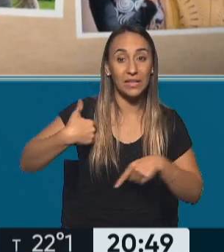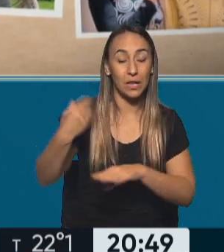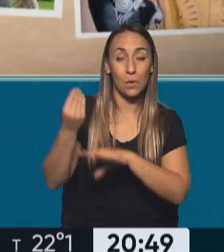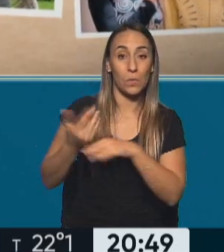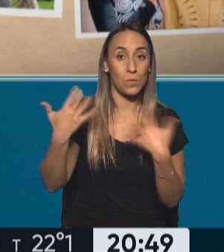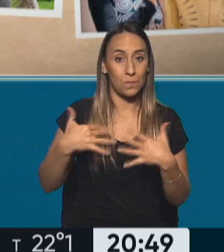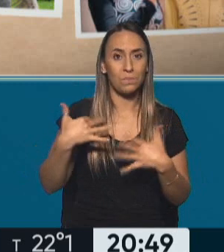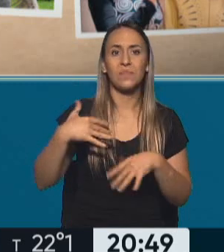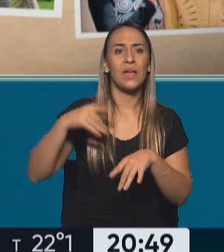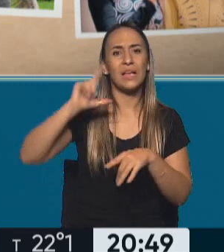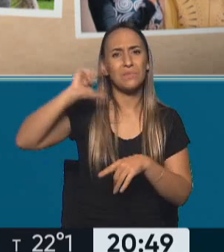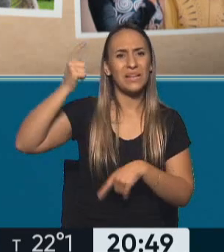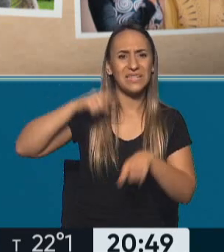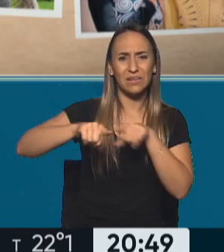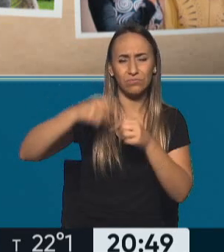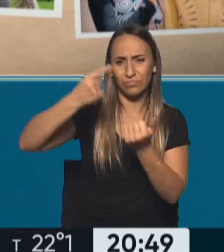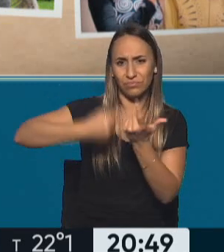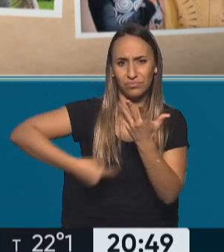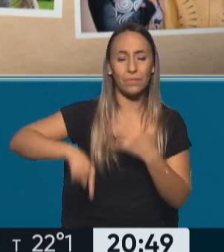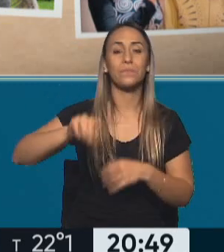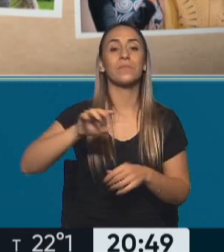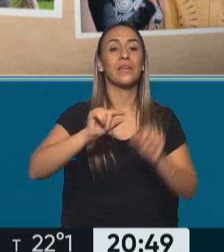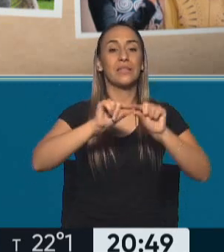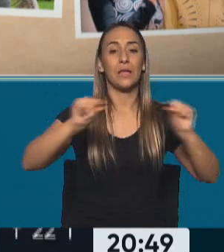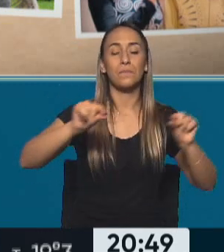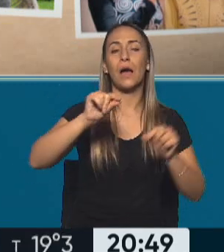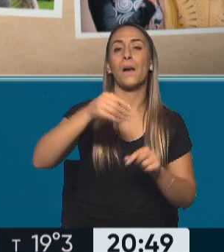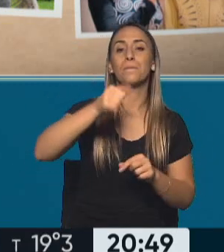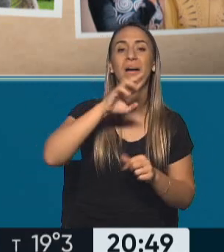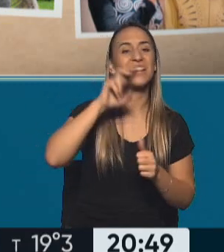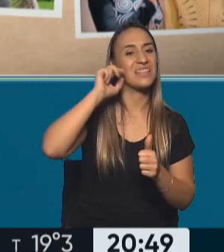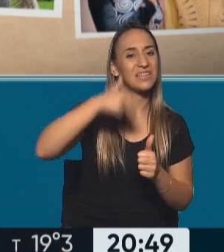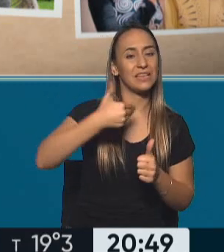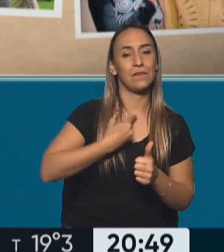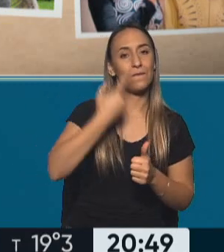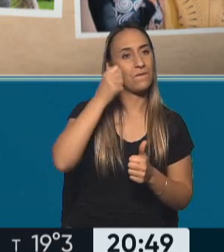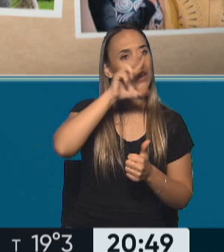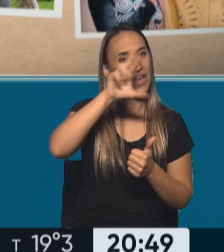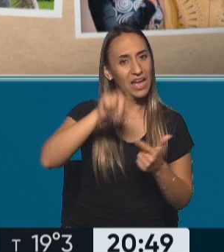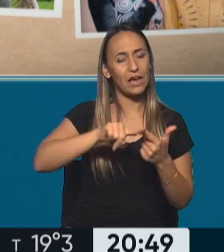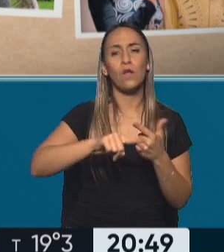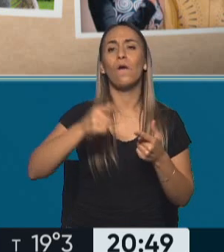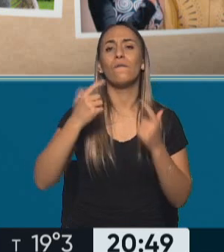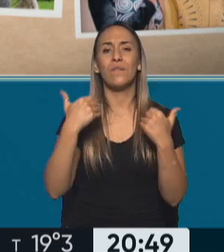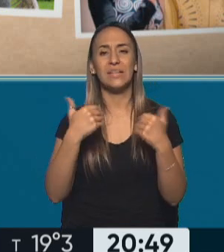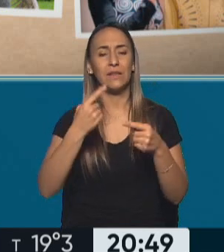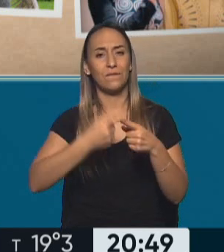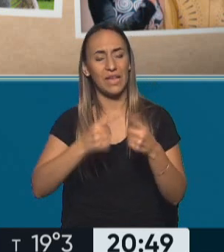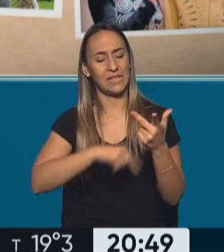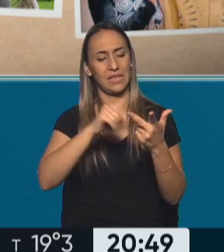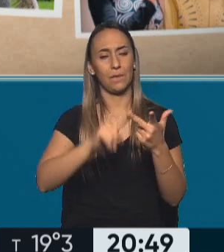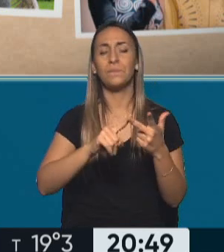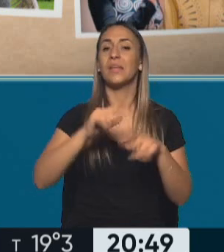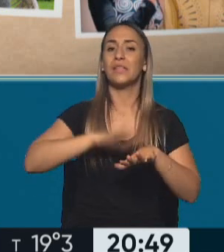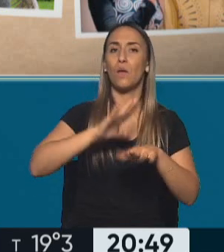larga trayectoria teatral incluye títulos como Martín Fierro, Mataron a un taxista, Felices fiestas, Cuando el tiempo está después,